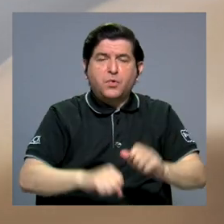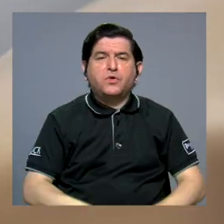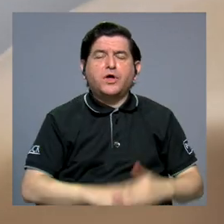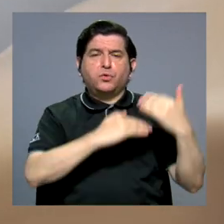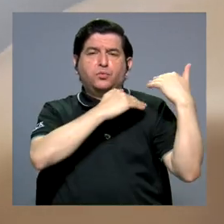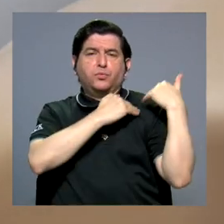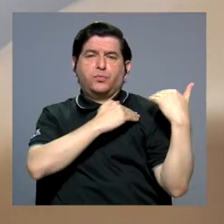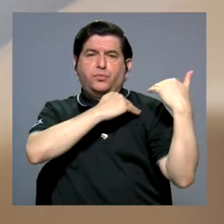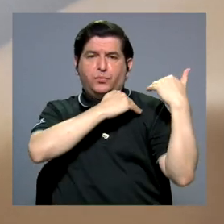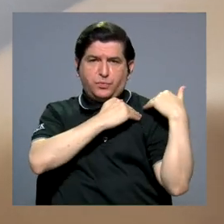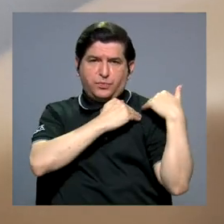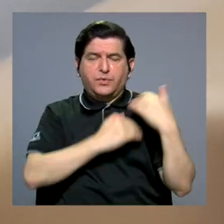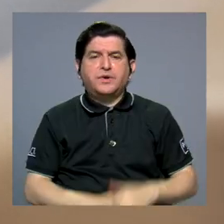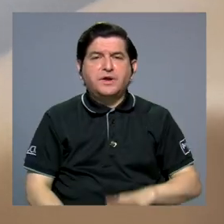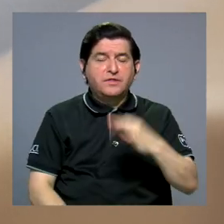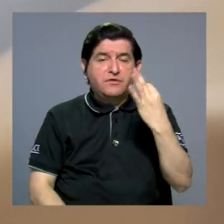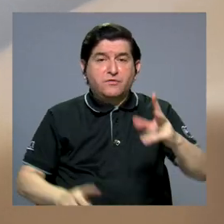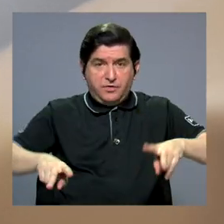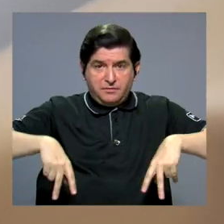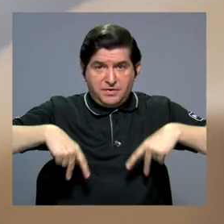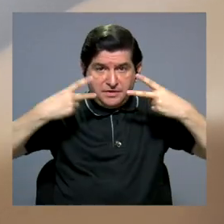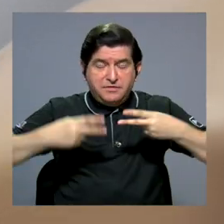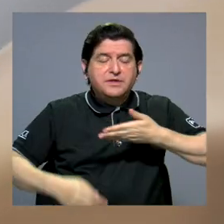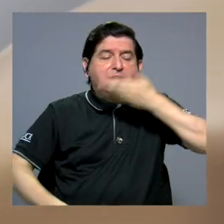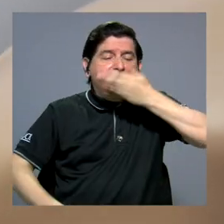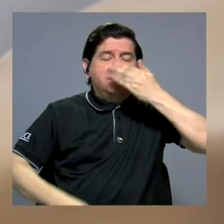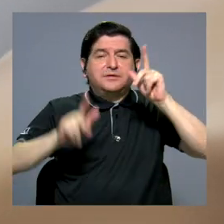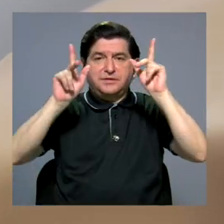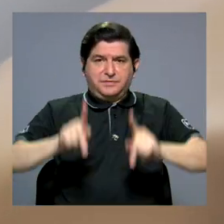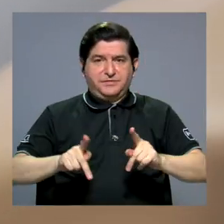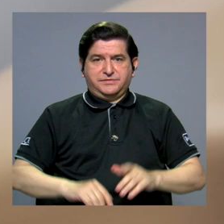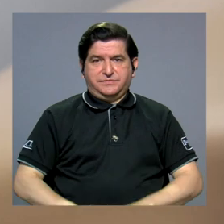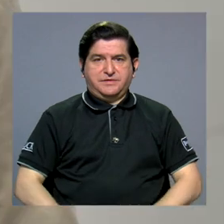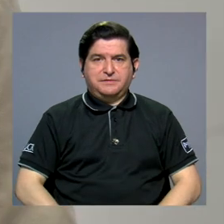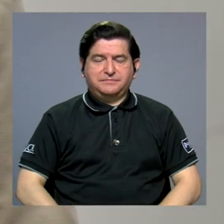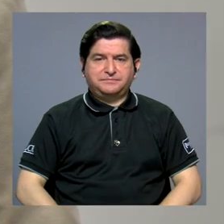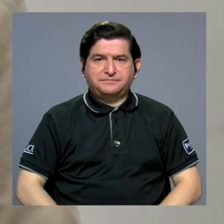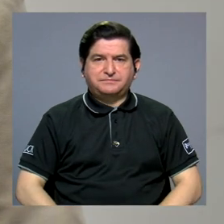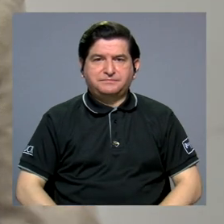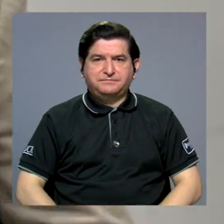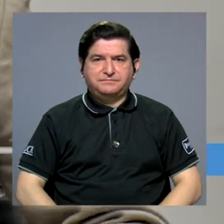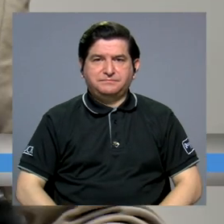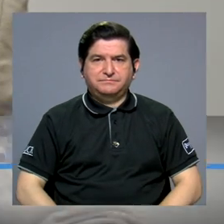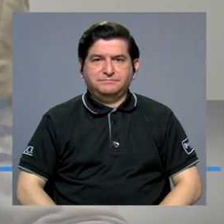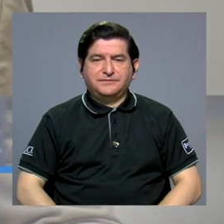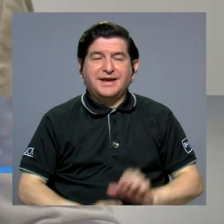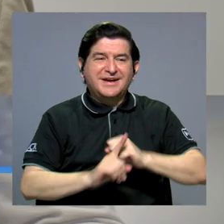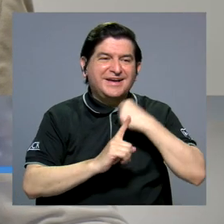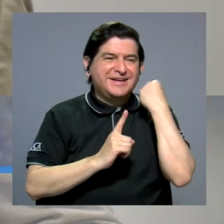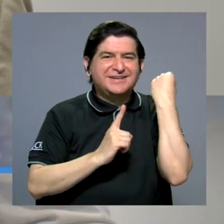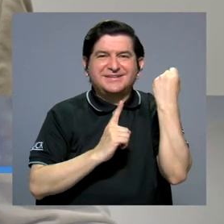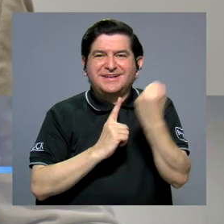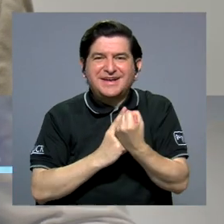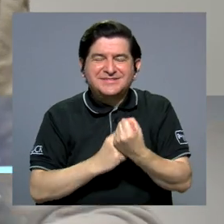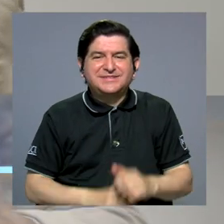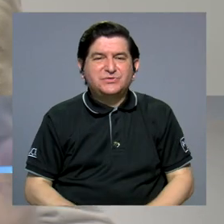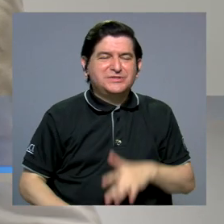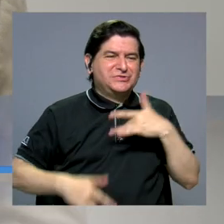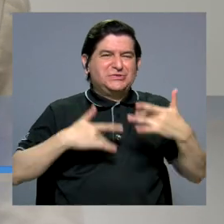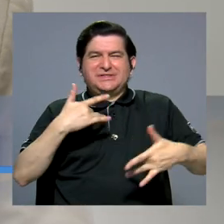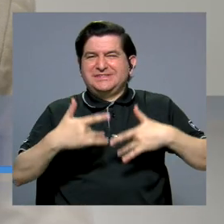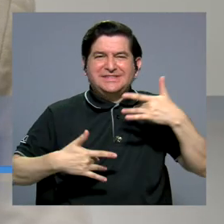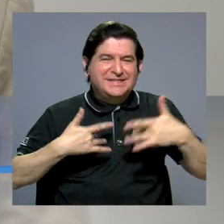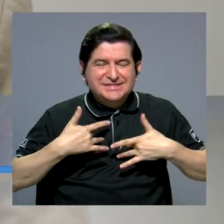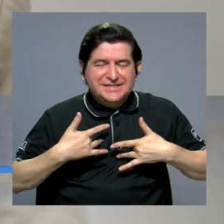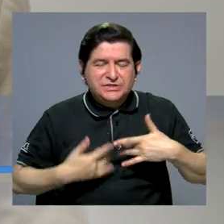poder soportar a nivel vital la respiración de una persona que, pues por sus